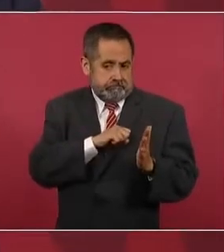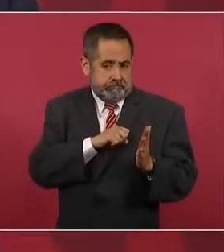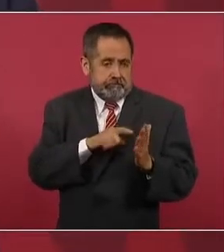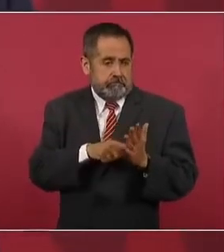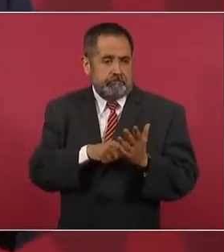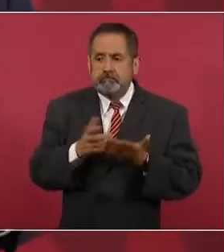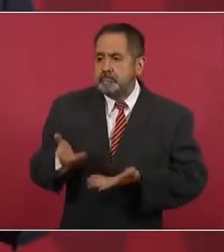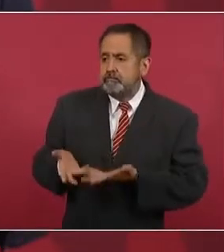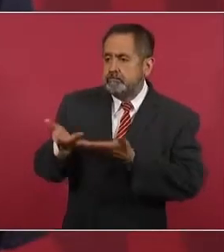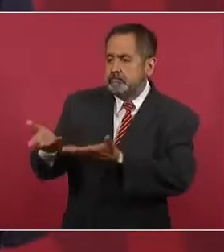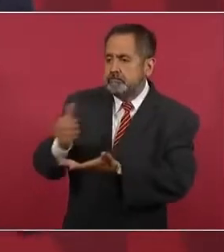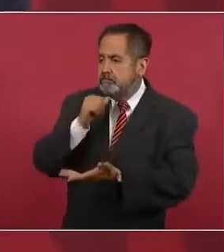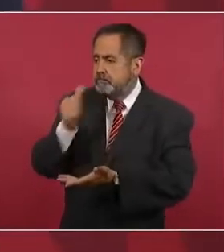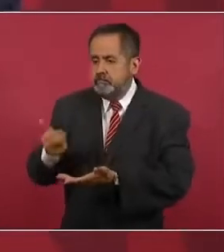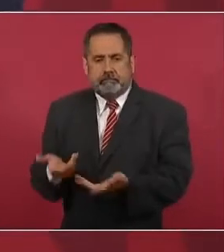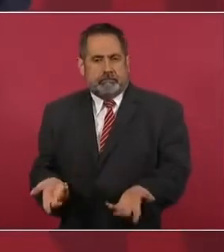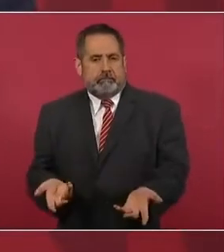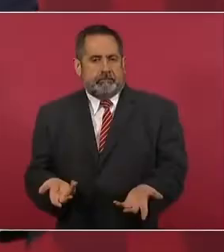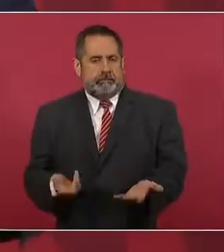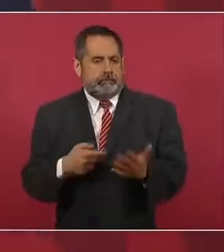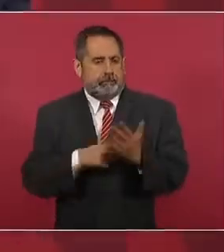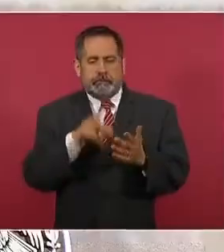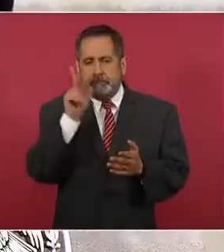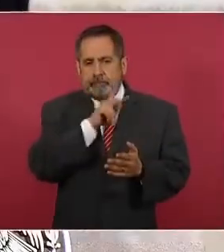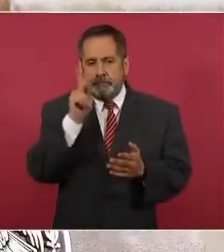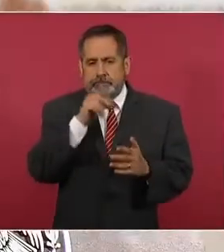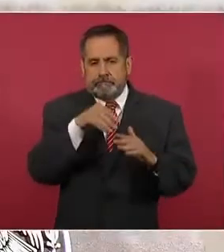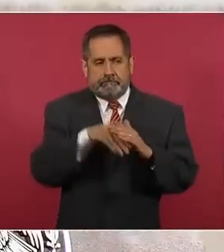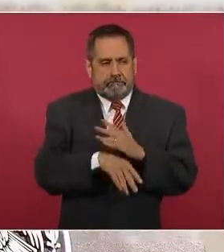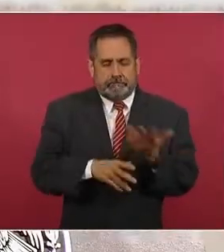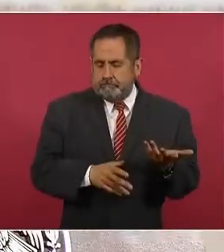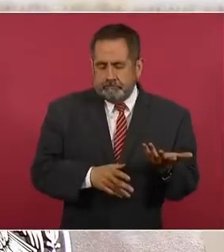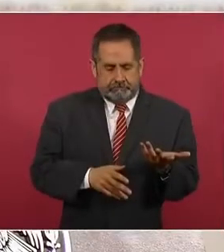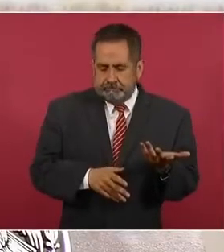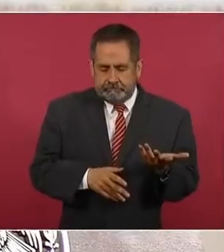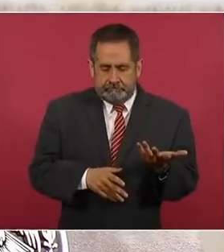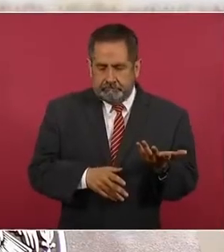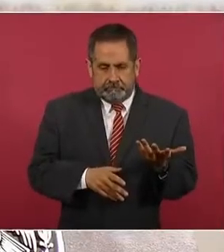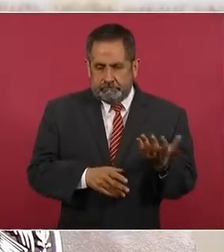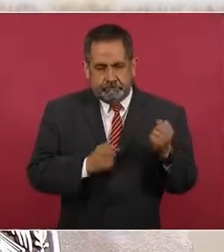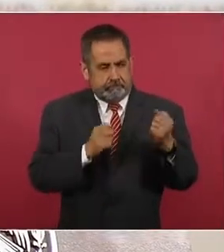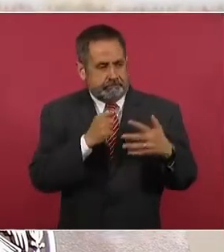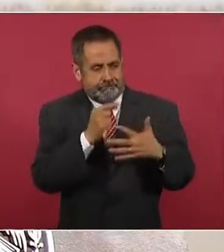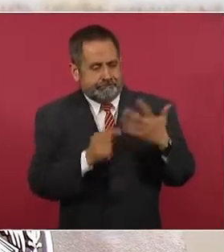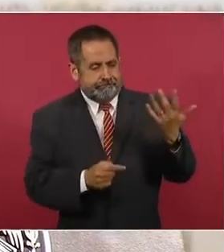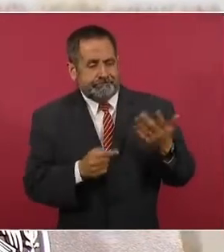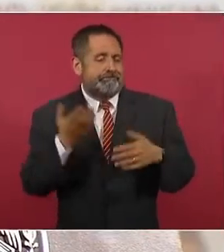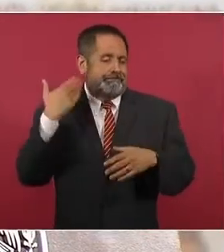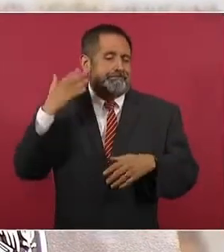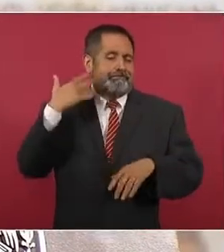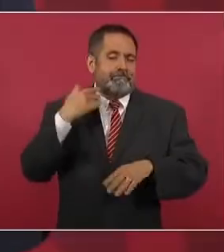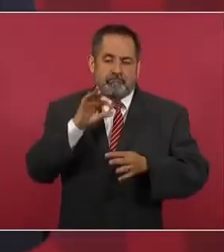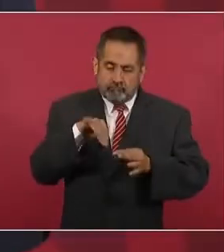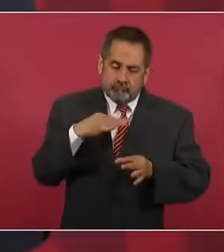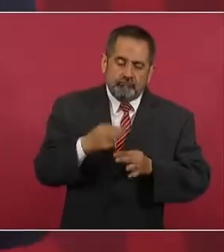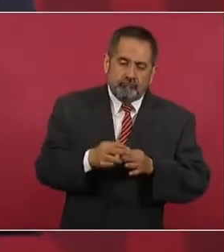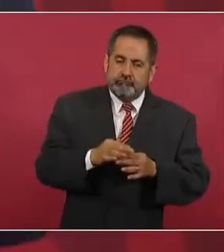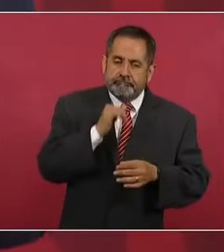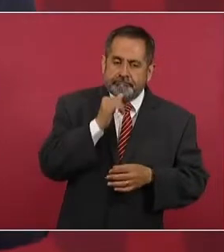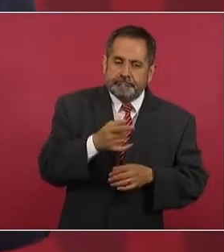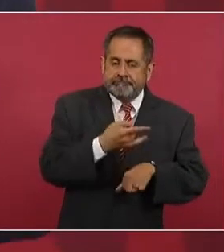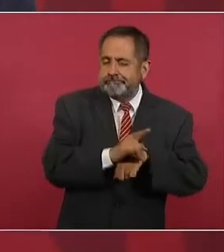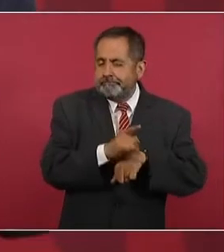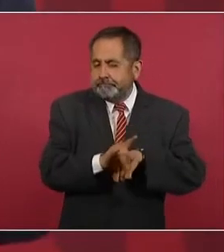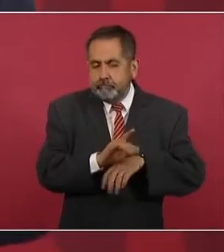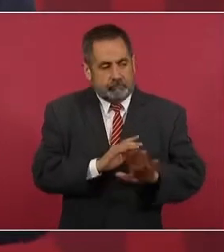no se ofrece, pues es letra muerta, como muchas cosas que no se cumplían.